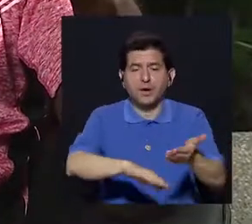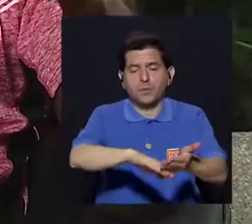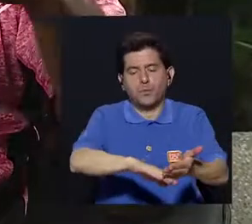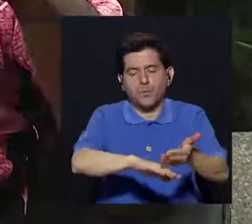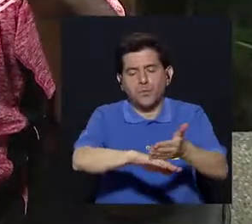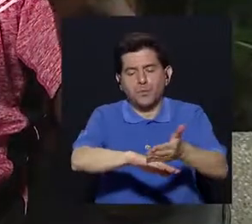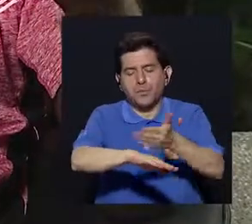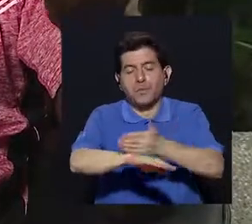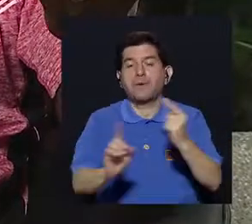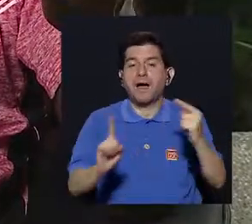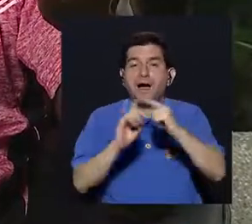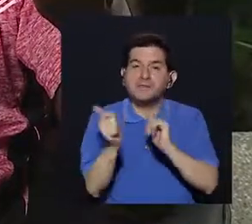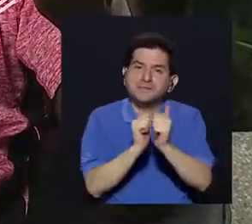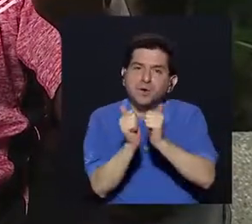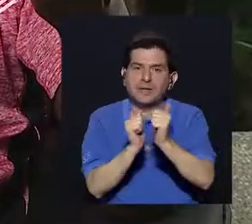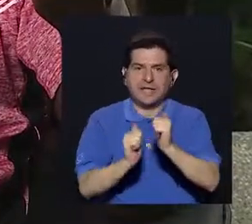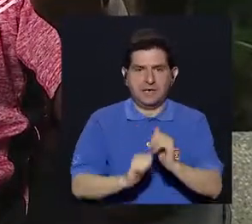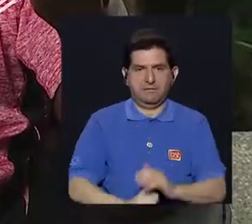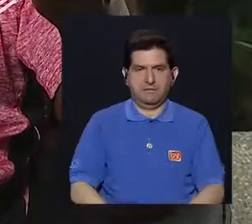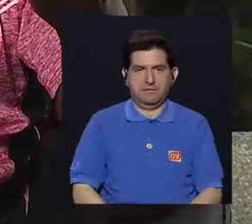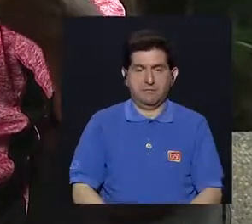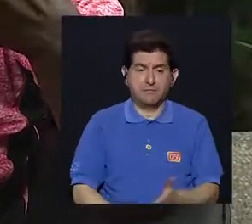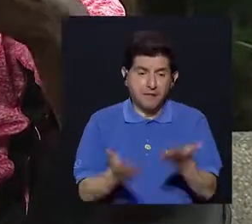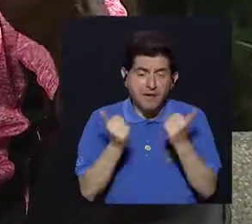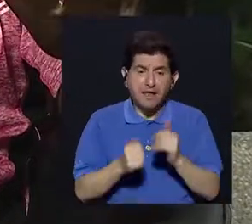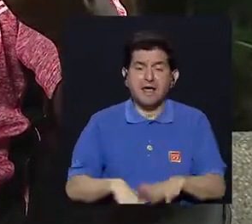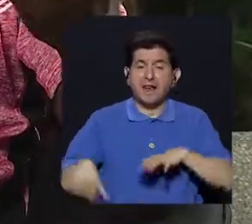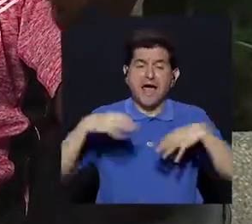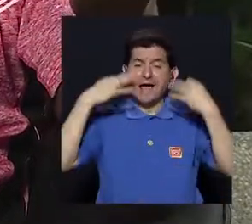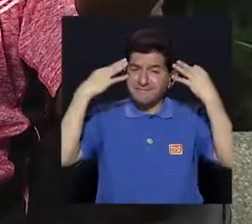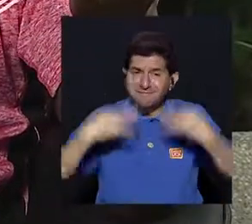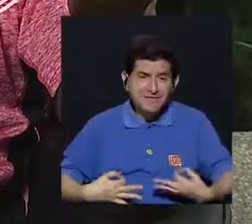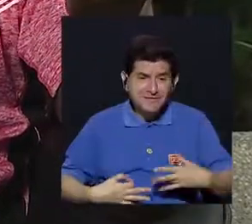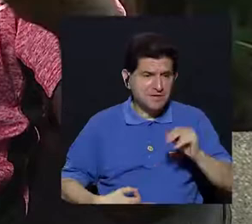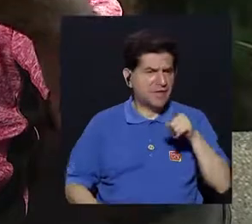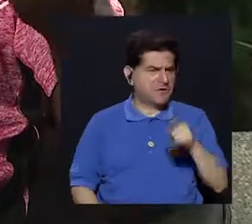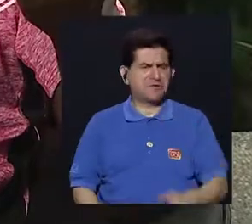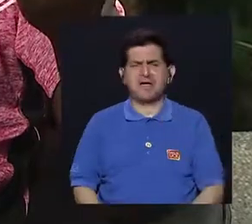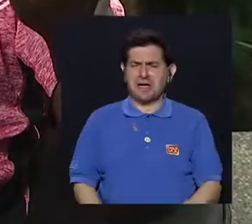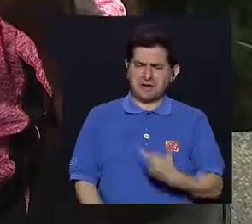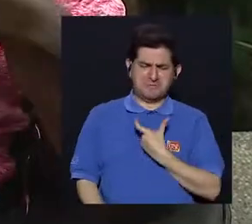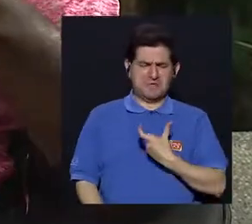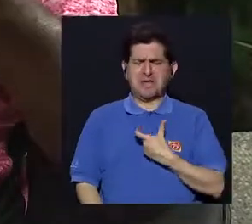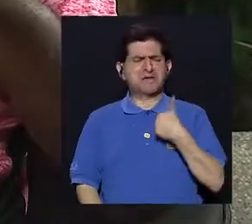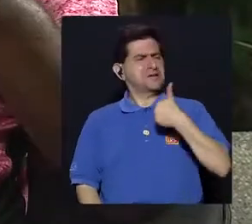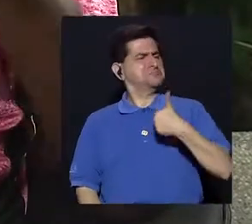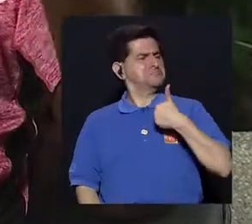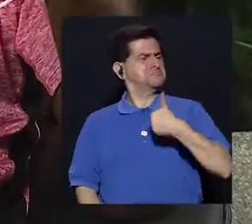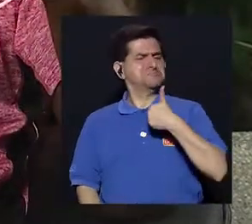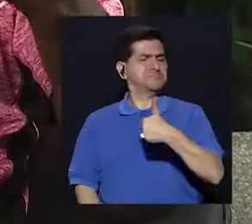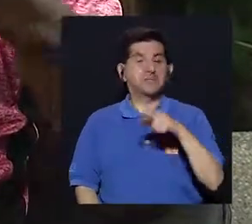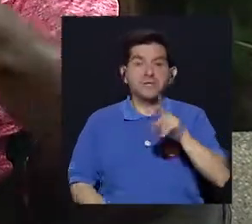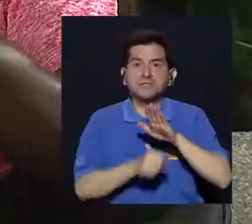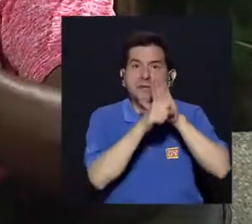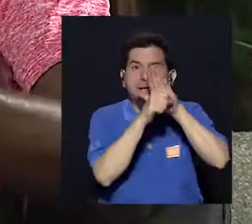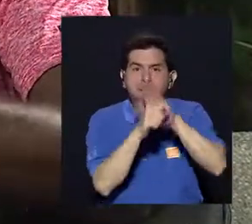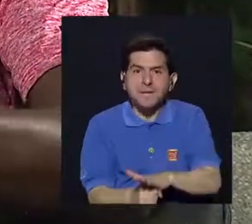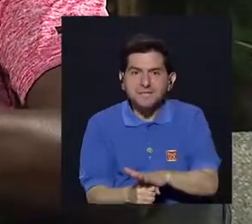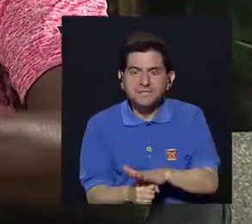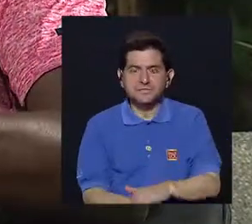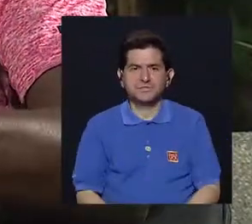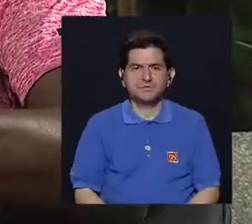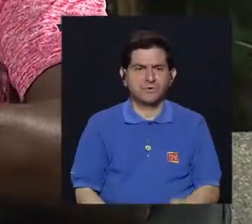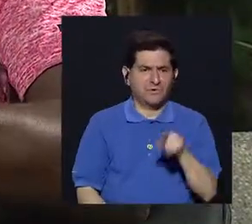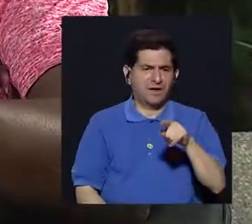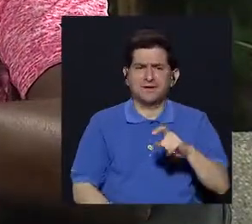diferentes etapas para luego llegar a la competitividad. Lo que queremos es que haga actividad física, no queremos que gane tantas medallas y meterlos